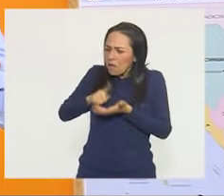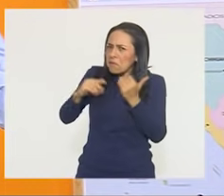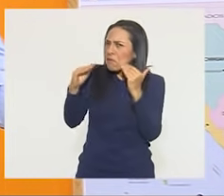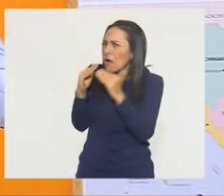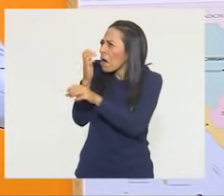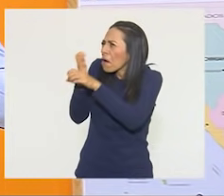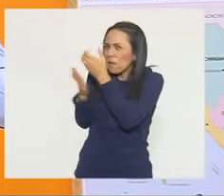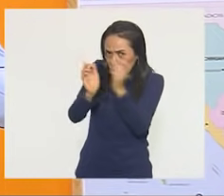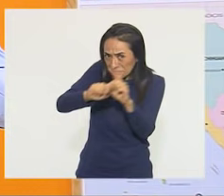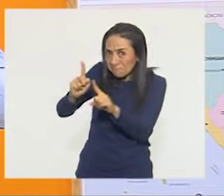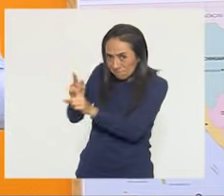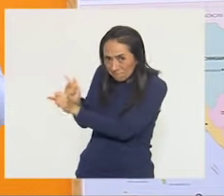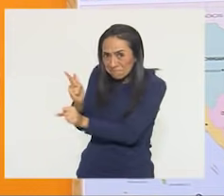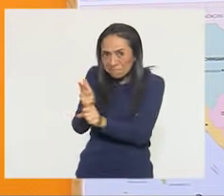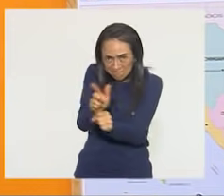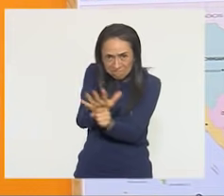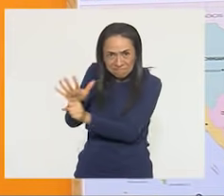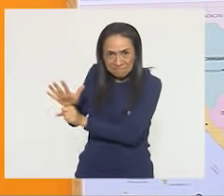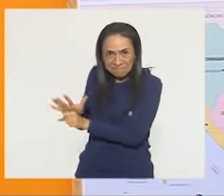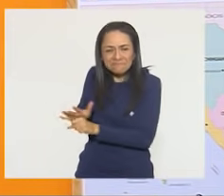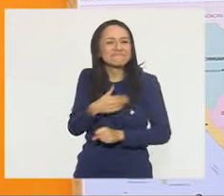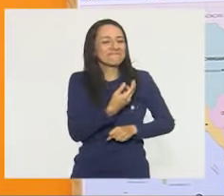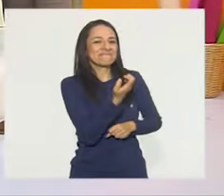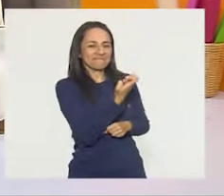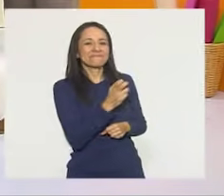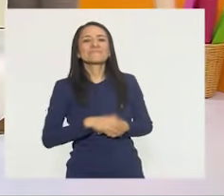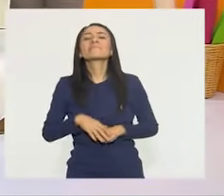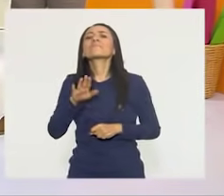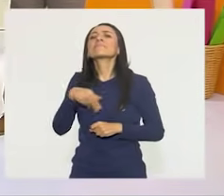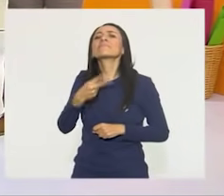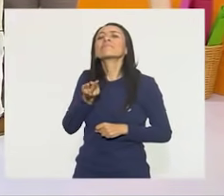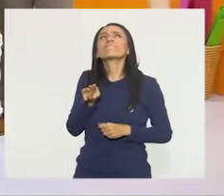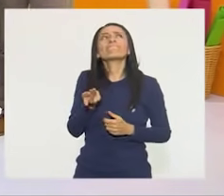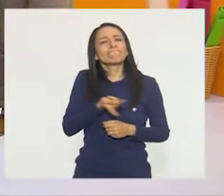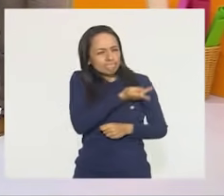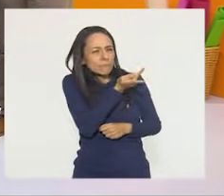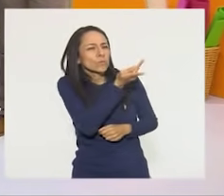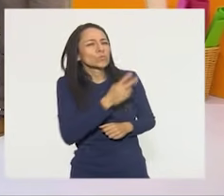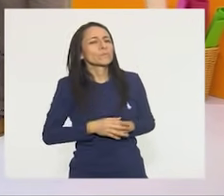tiempo. Te voy a hacer una pregunta, Aníbal. ¿Qué conoces sobre el sonido? El sonido.